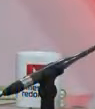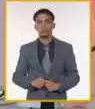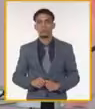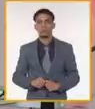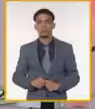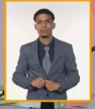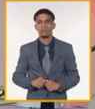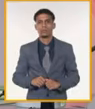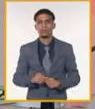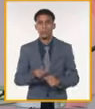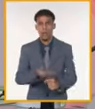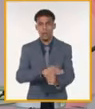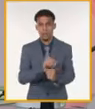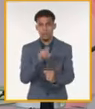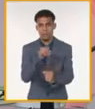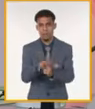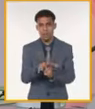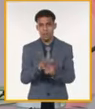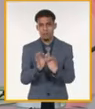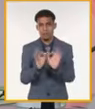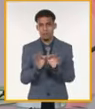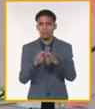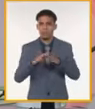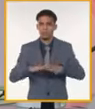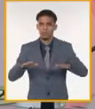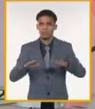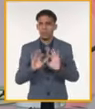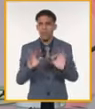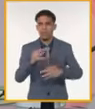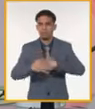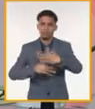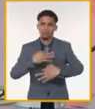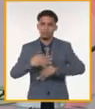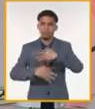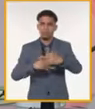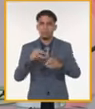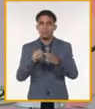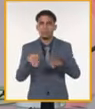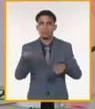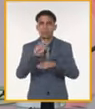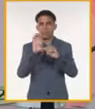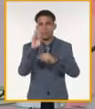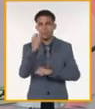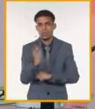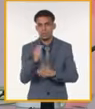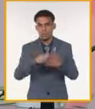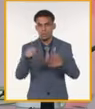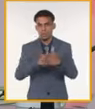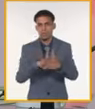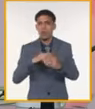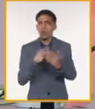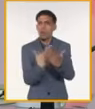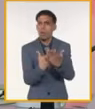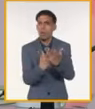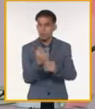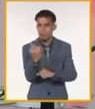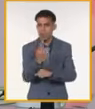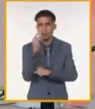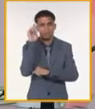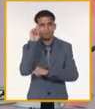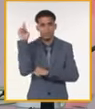y antes de entrar en materia para conversar ya con el ministro de economía Les propongo a